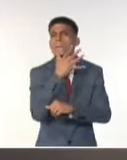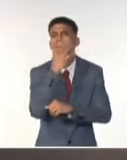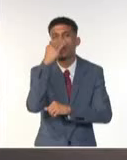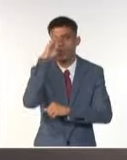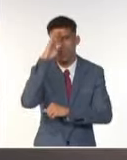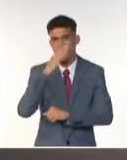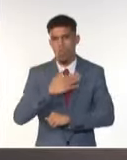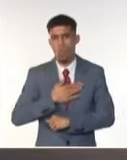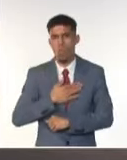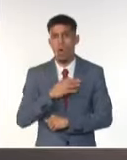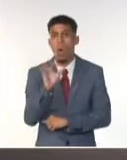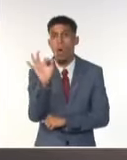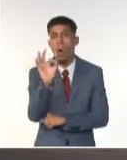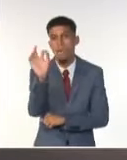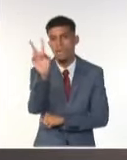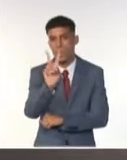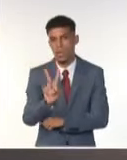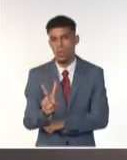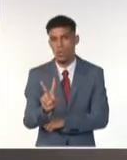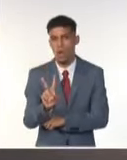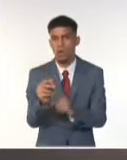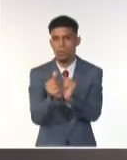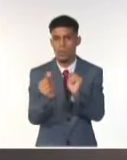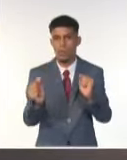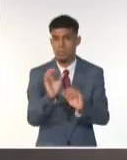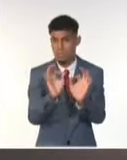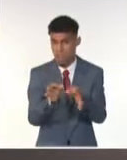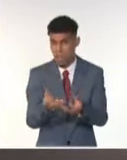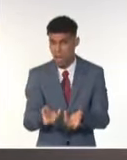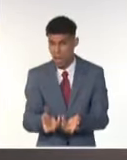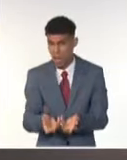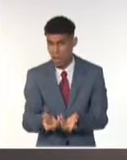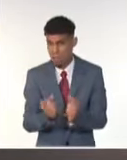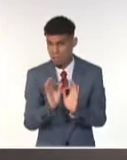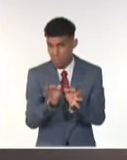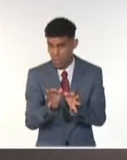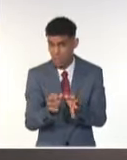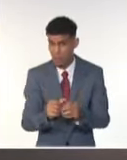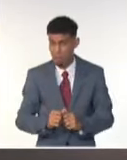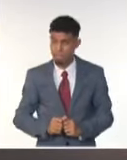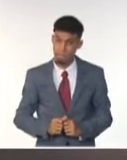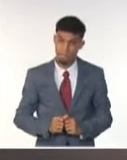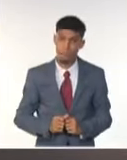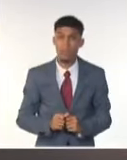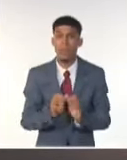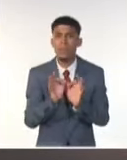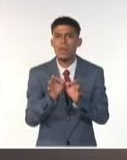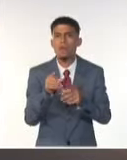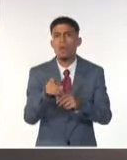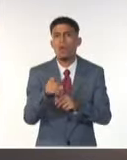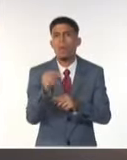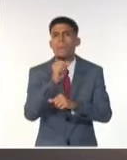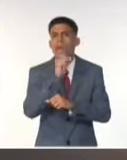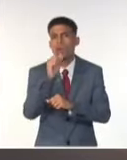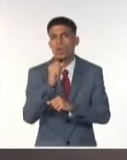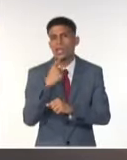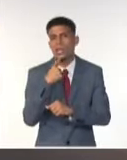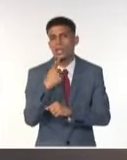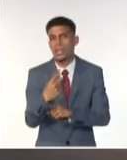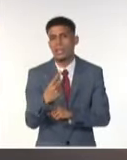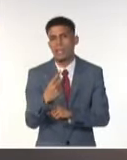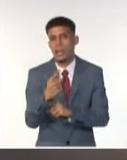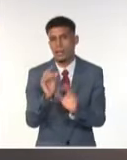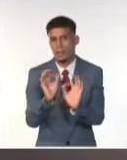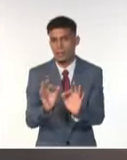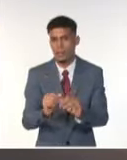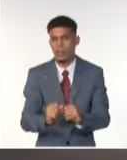una Venezuela socialista. De verdad, y coincidirán con este comentarista, que se le va la mano cuando dice esas cosas. La realidad